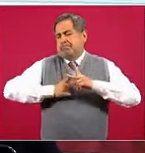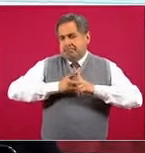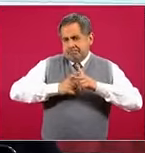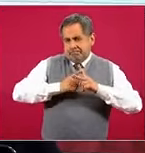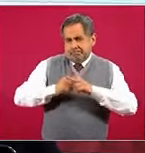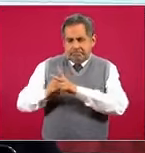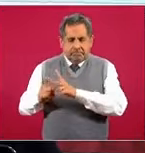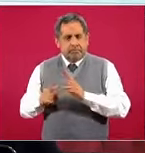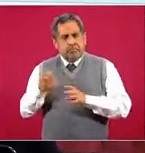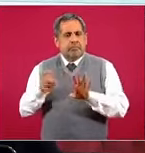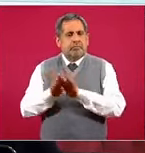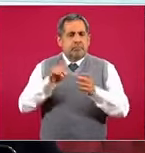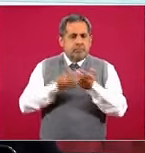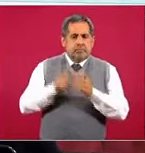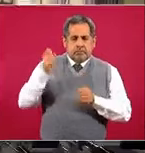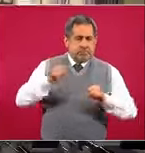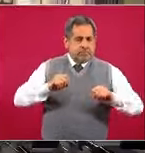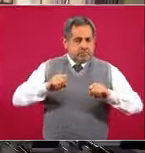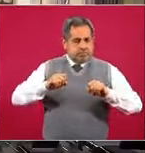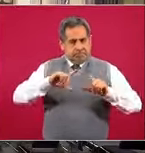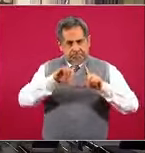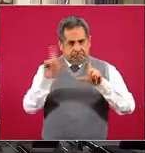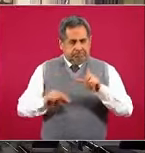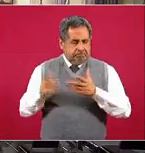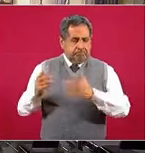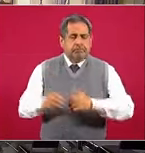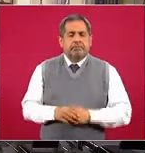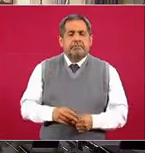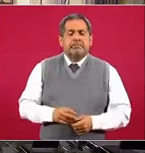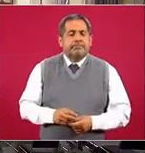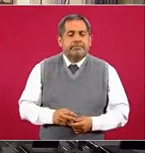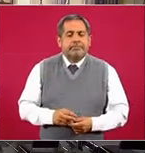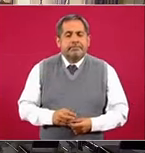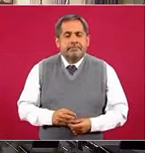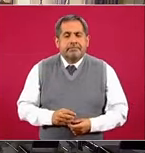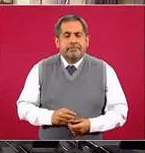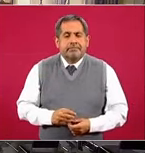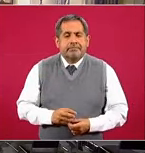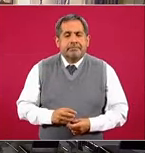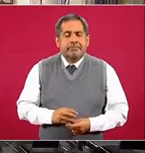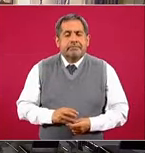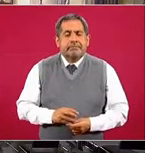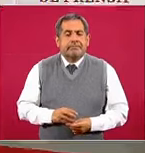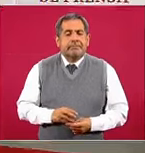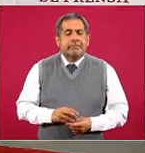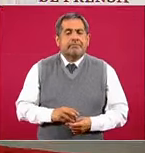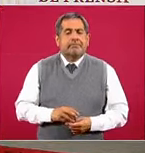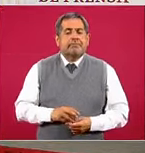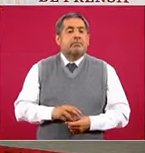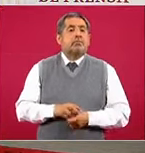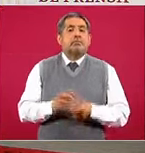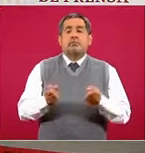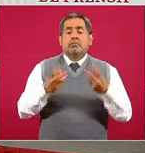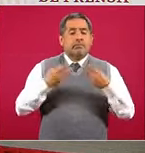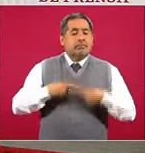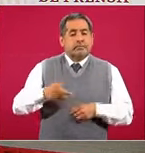los rangos de también de esta tasa de incidencia. La siguiente, por favor. Tasa de